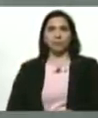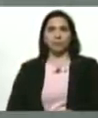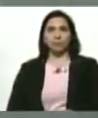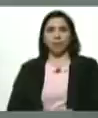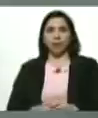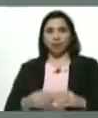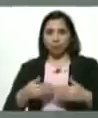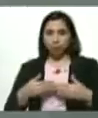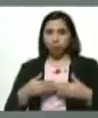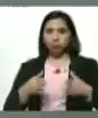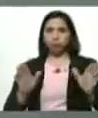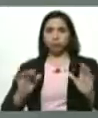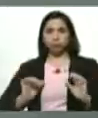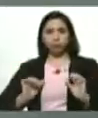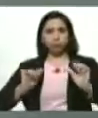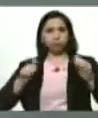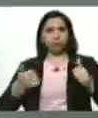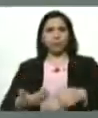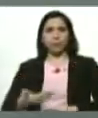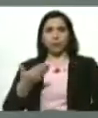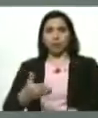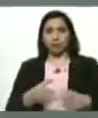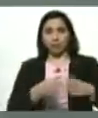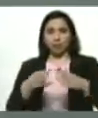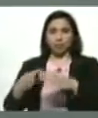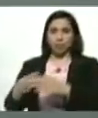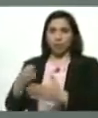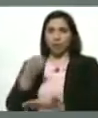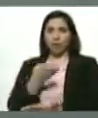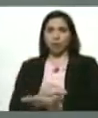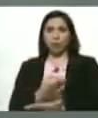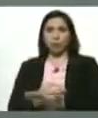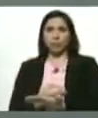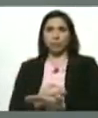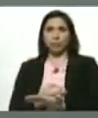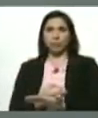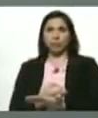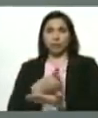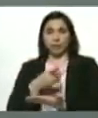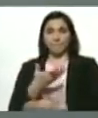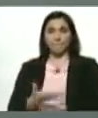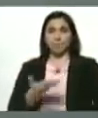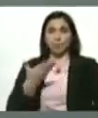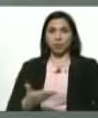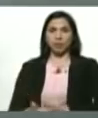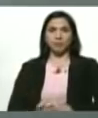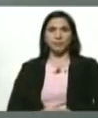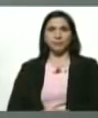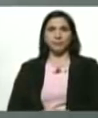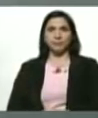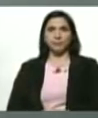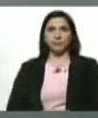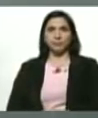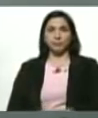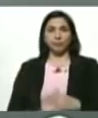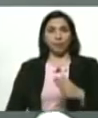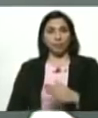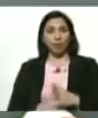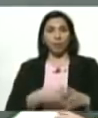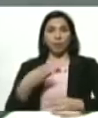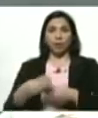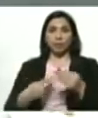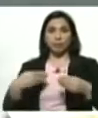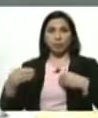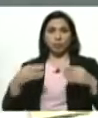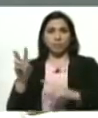importantes sectores económicos eso es lo importante vamos a aplicar el modelo